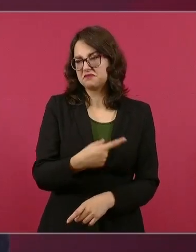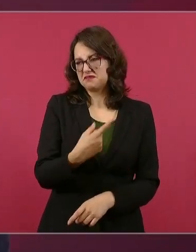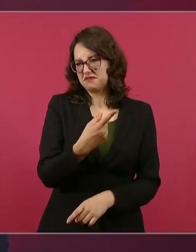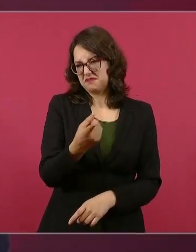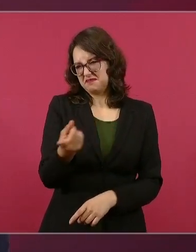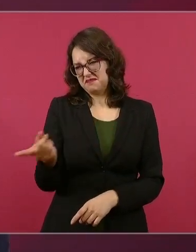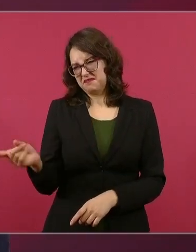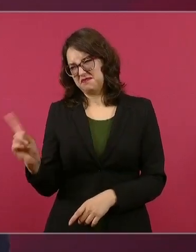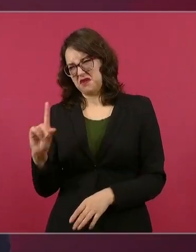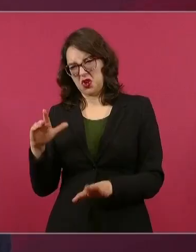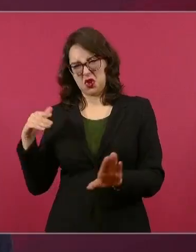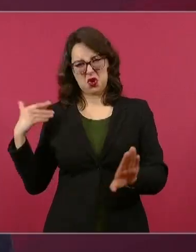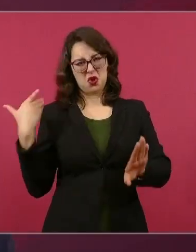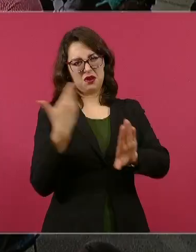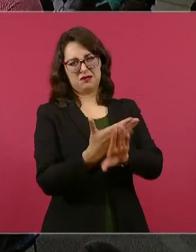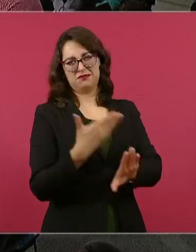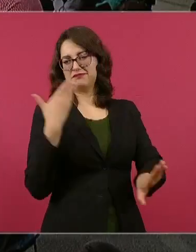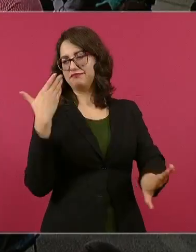temerarios.